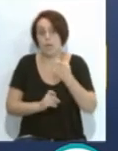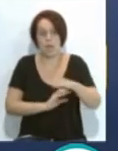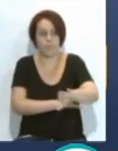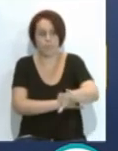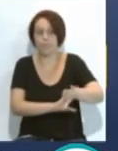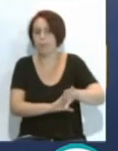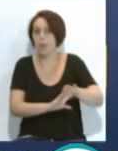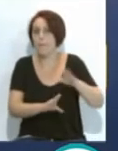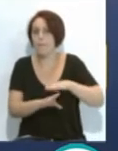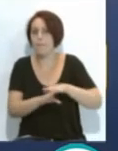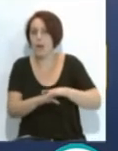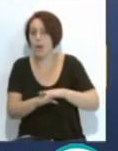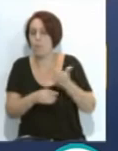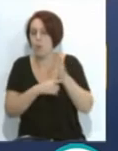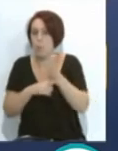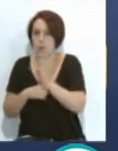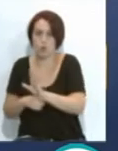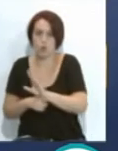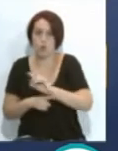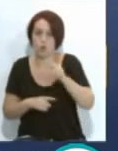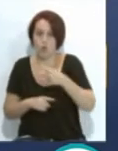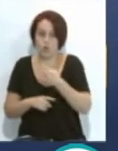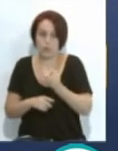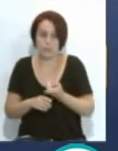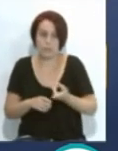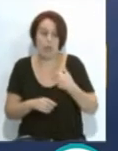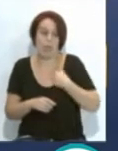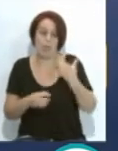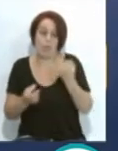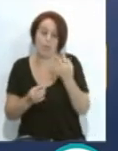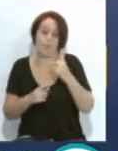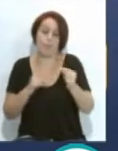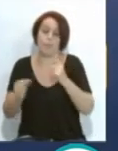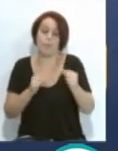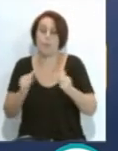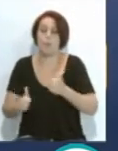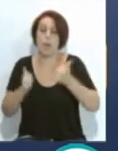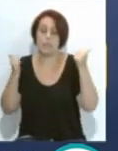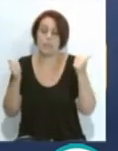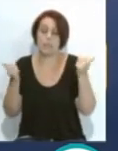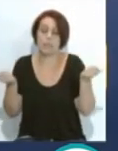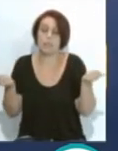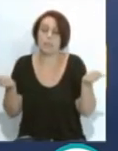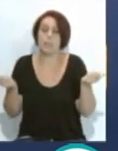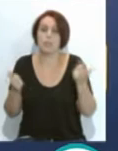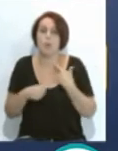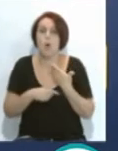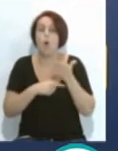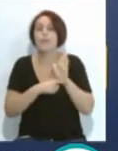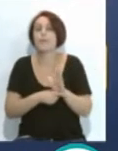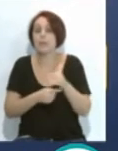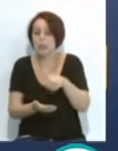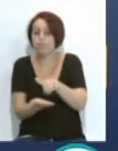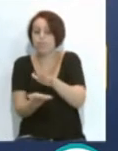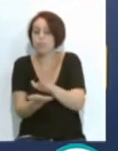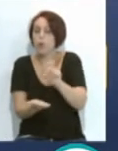para completar los dos por puesto. Para eso tenían que haber salido más jugadores y, como he dicho antes, las ofertas en firme que